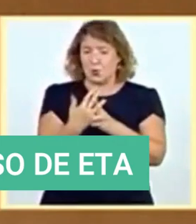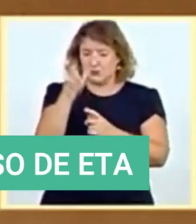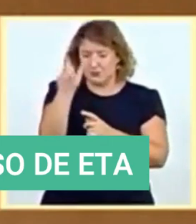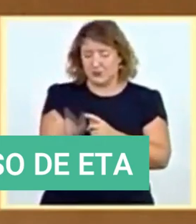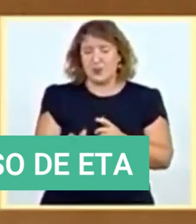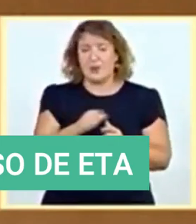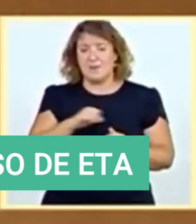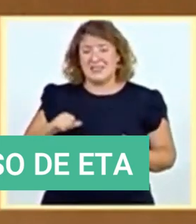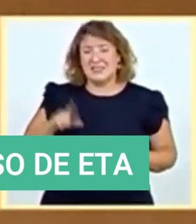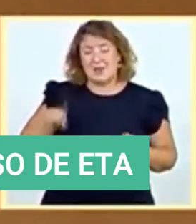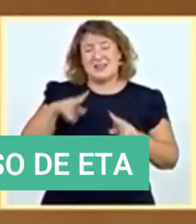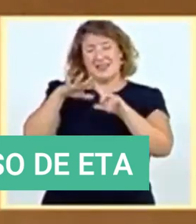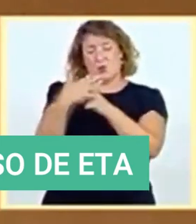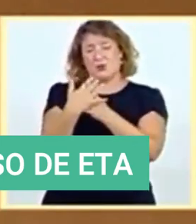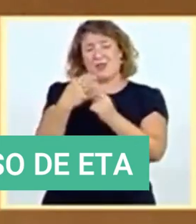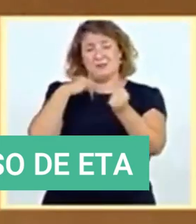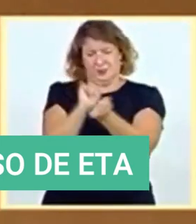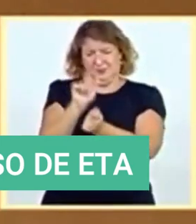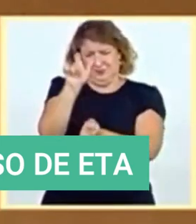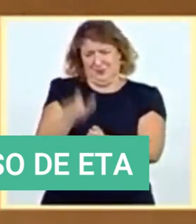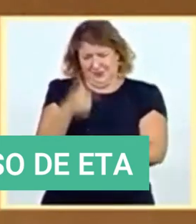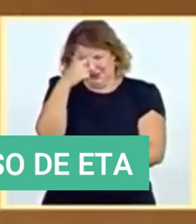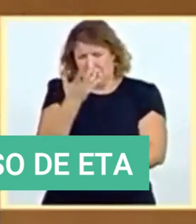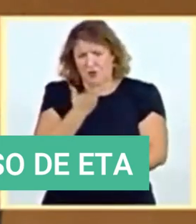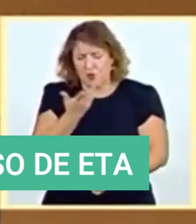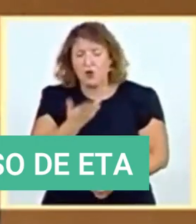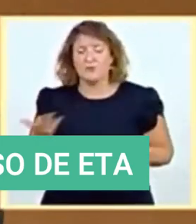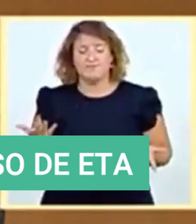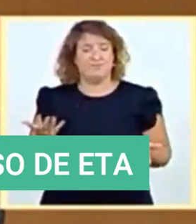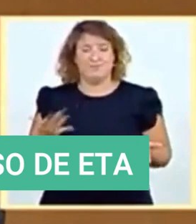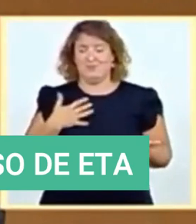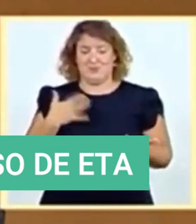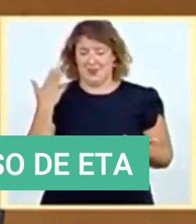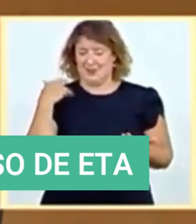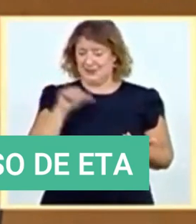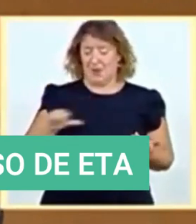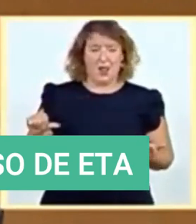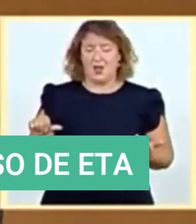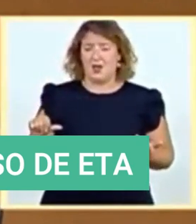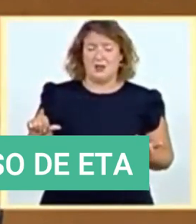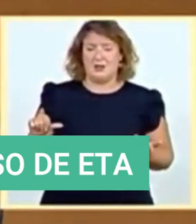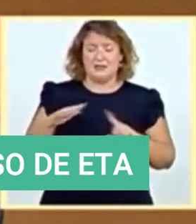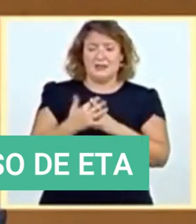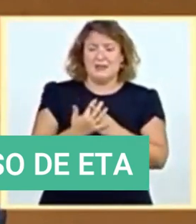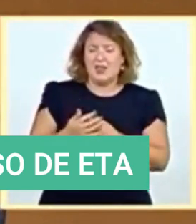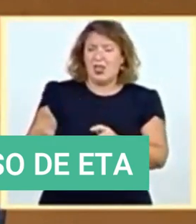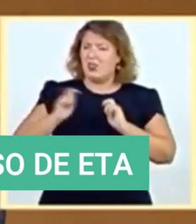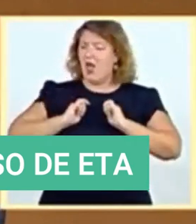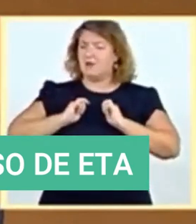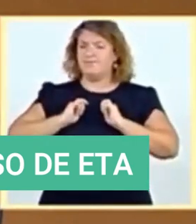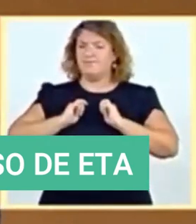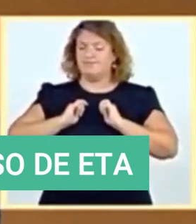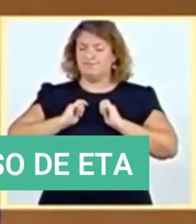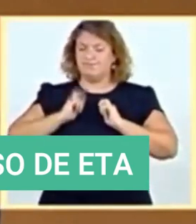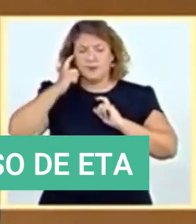y penitenciarias que concurrían en él, como usted sabe. El desgraciado suceso de la semana pasada debe servirnos de estímulo, sin duda alguna, para